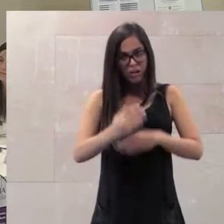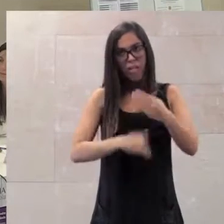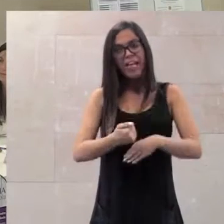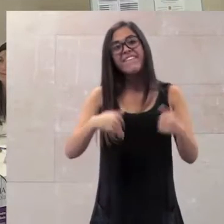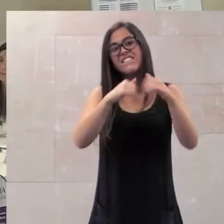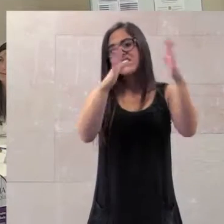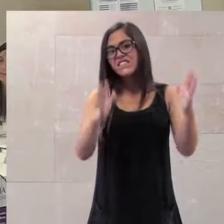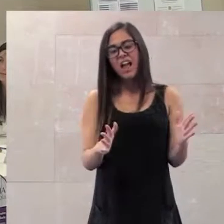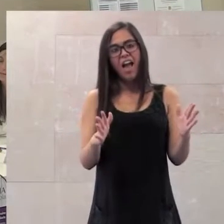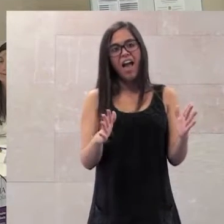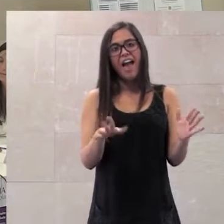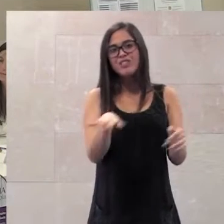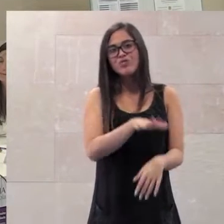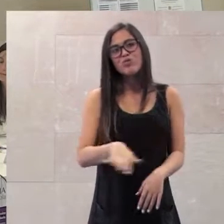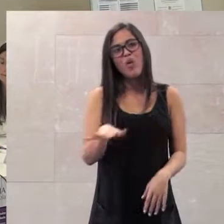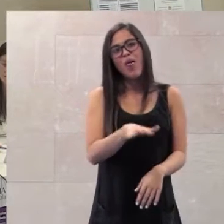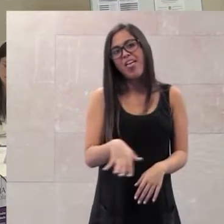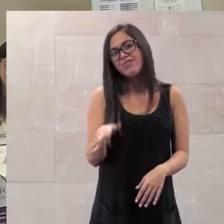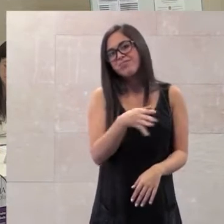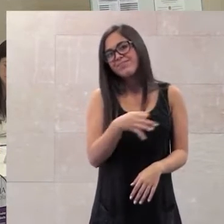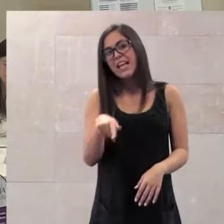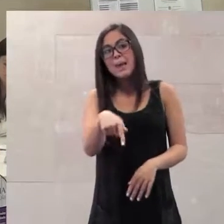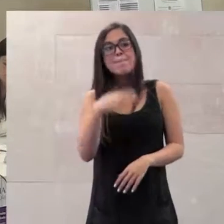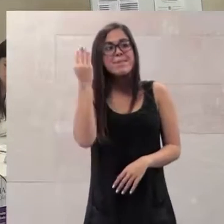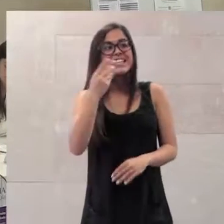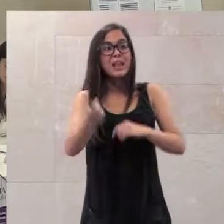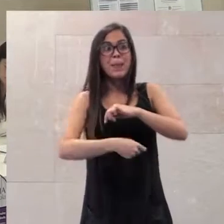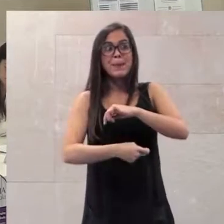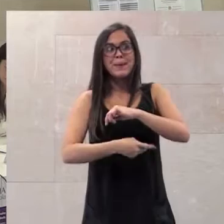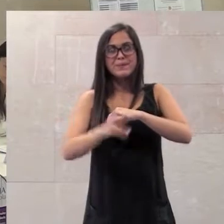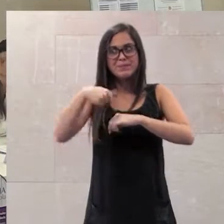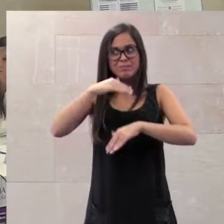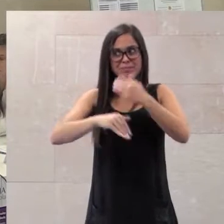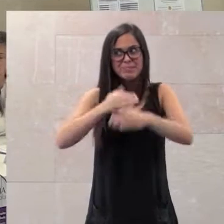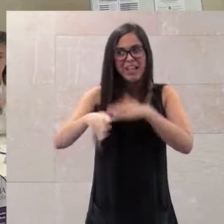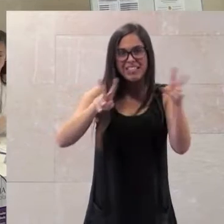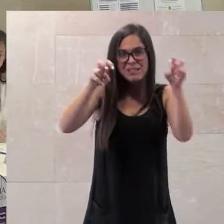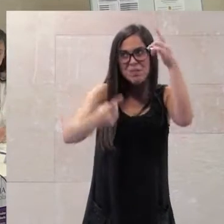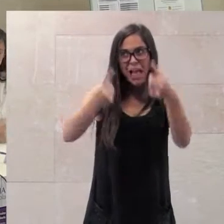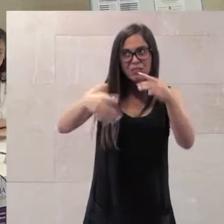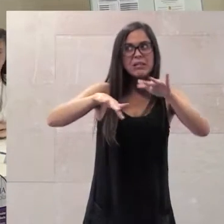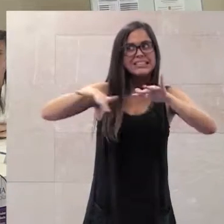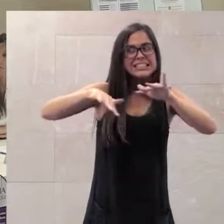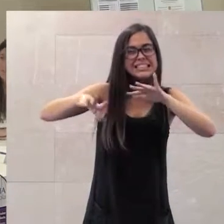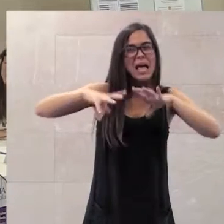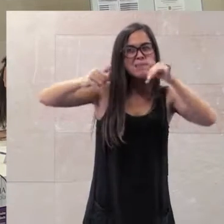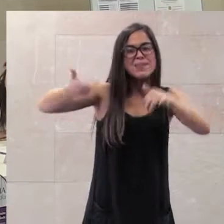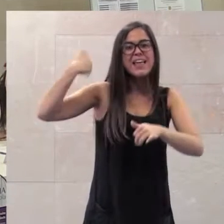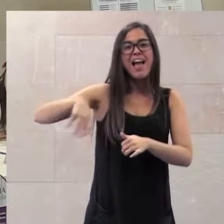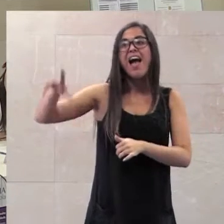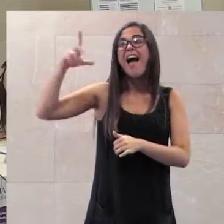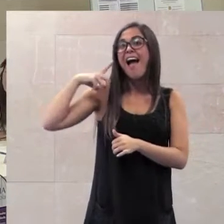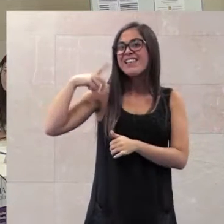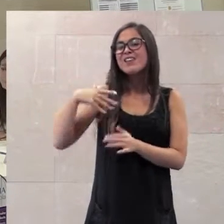es un espacio de privilegio, creo que en Gasteiz también hay algún tema por ahí, ¿no? Moviéndose, ayer también estuvieron